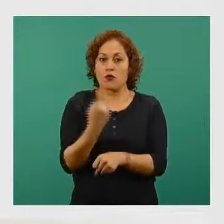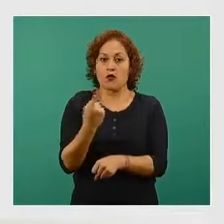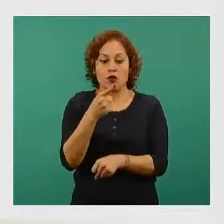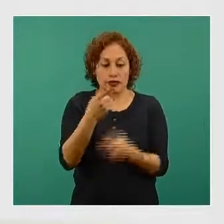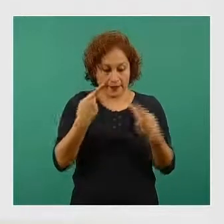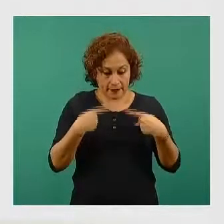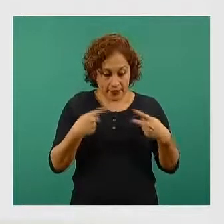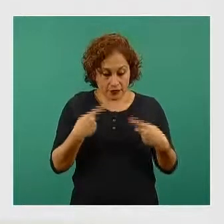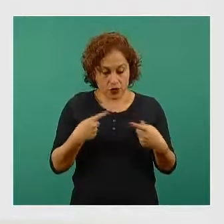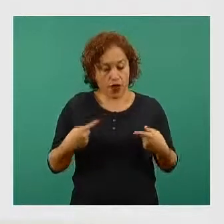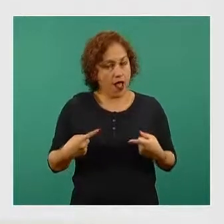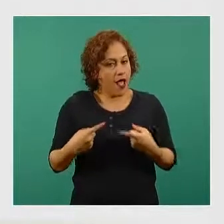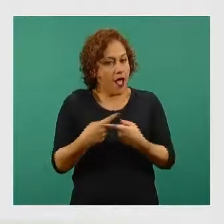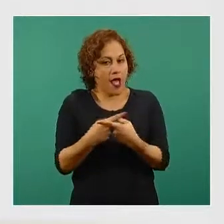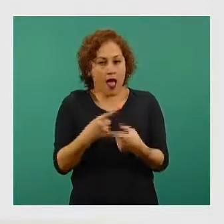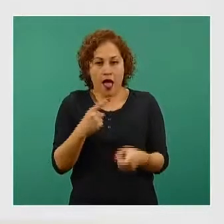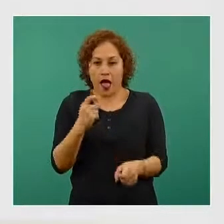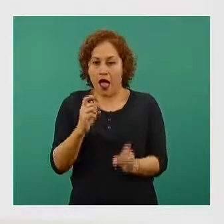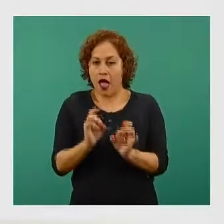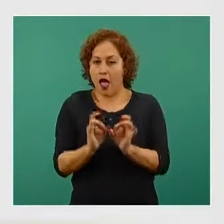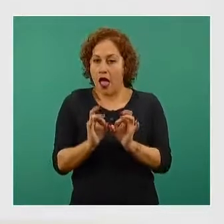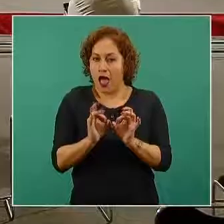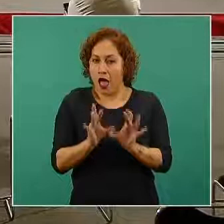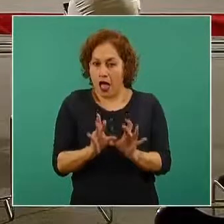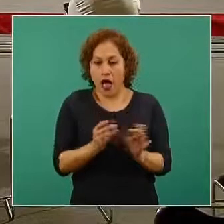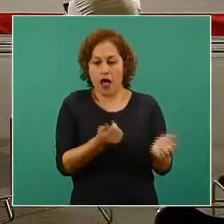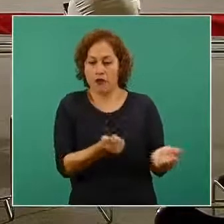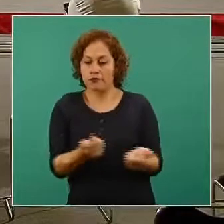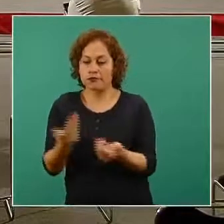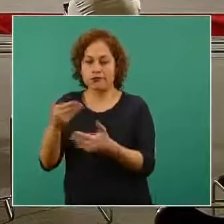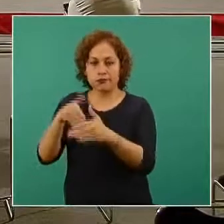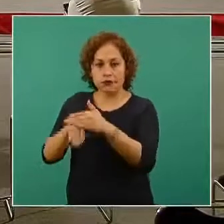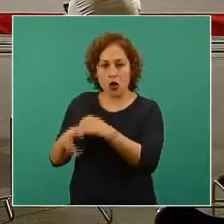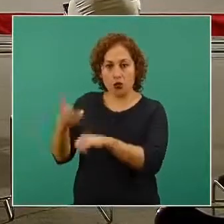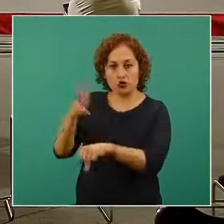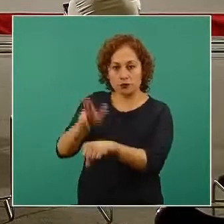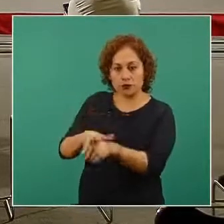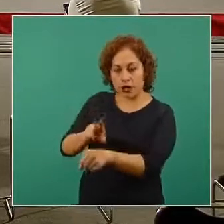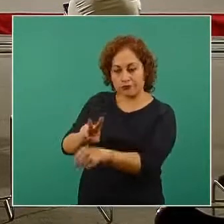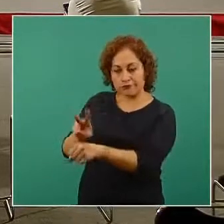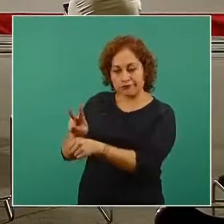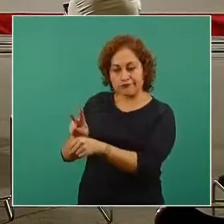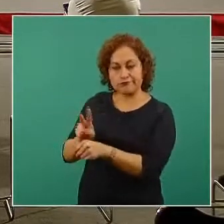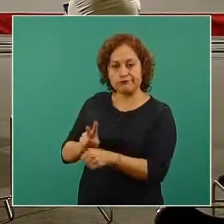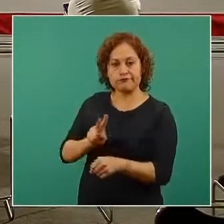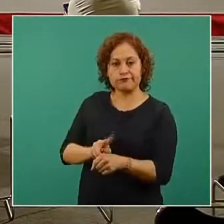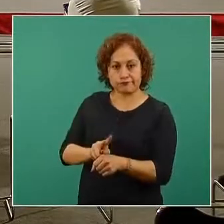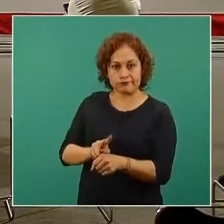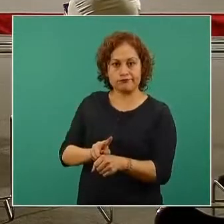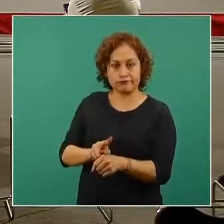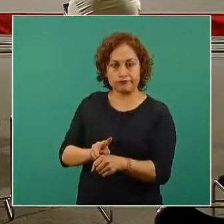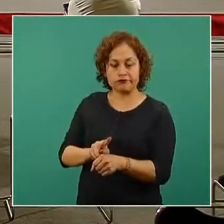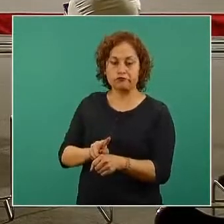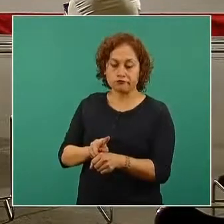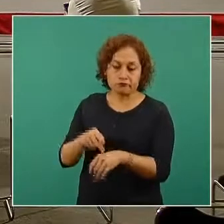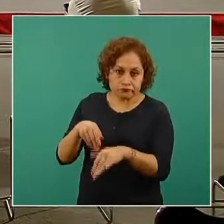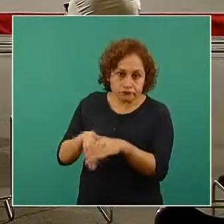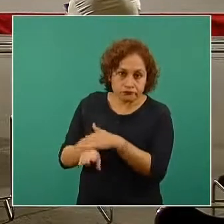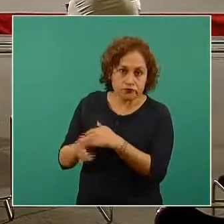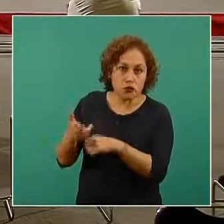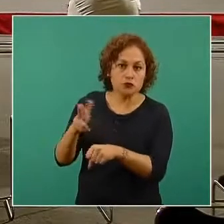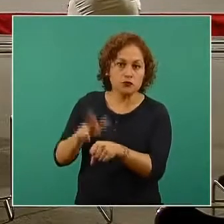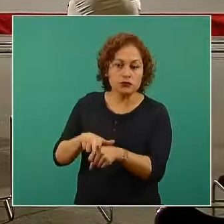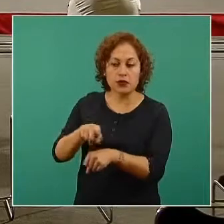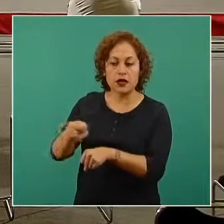una revisión, una valoración más especializada y la gran mayoría de ellos inclusive la hospitalización, de los